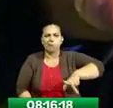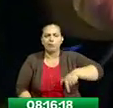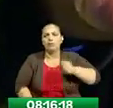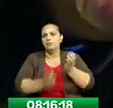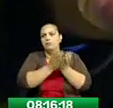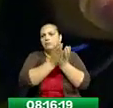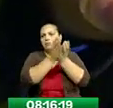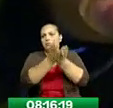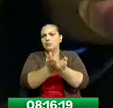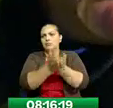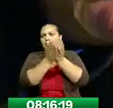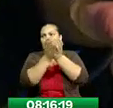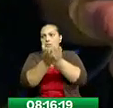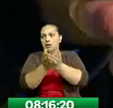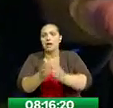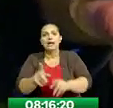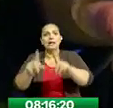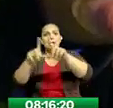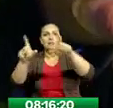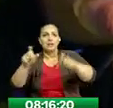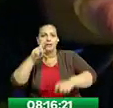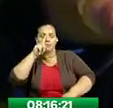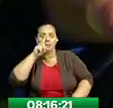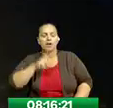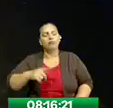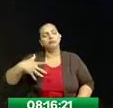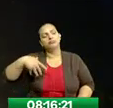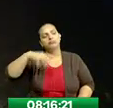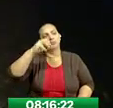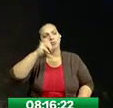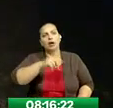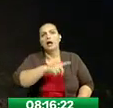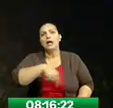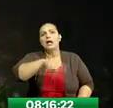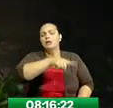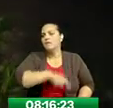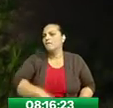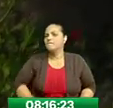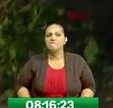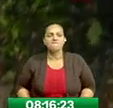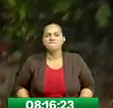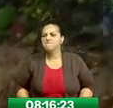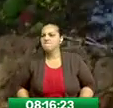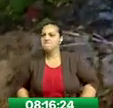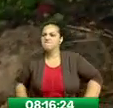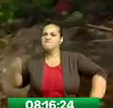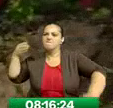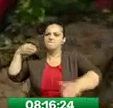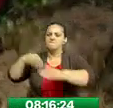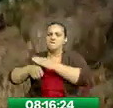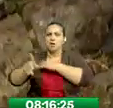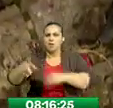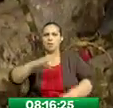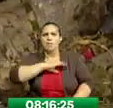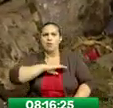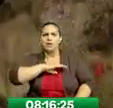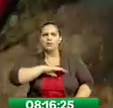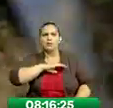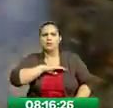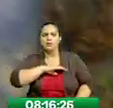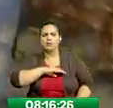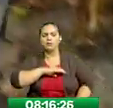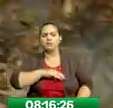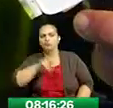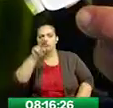neutralizados exitosamente por parte de la policía nacional de igual forma hubiera un disparo hacia el personal policial pero se